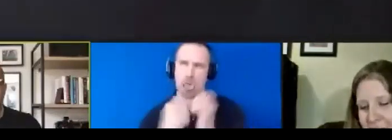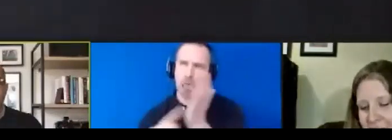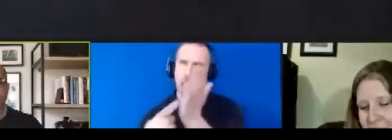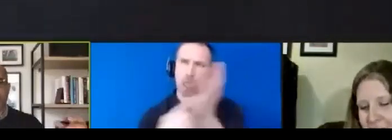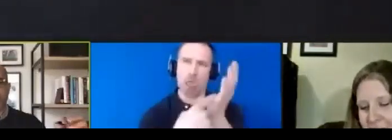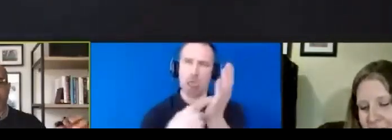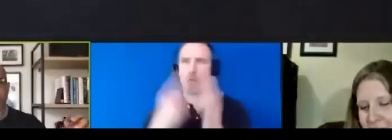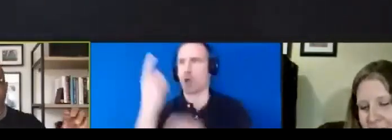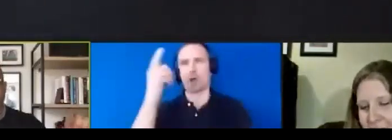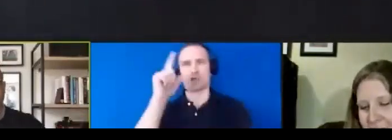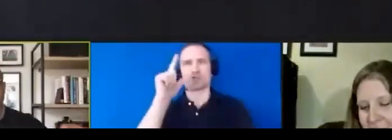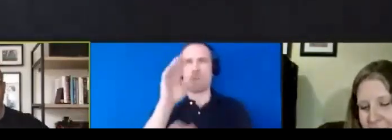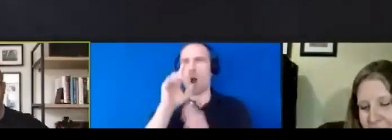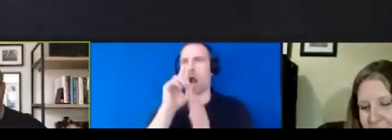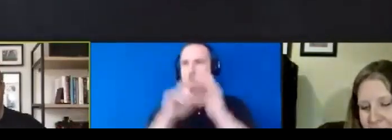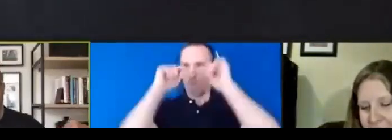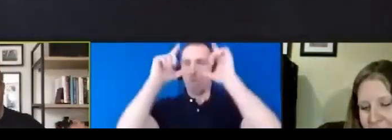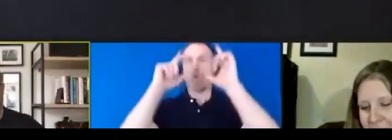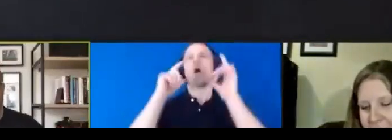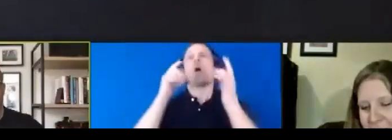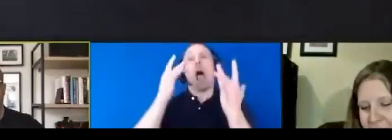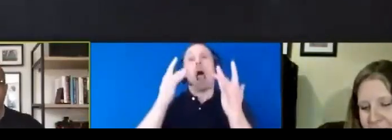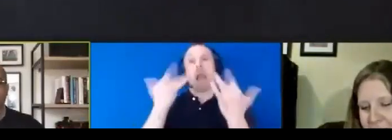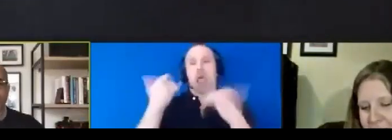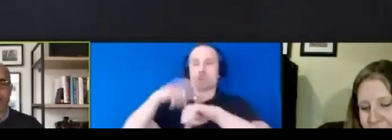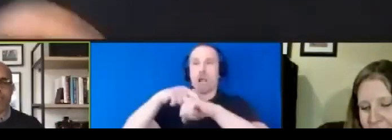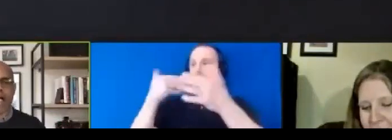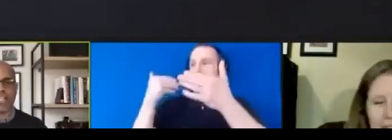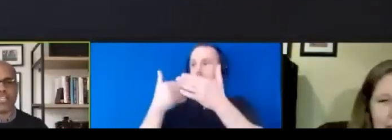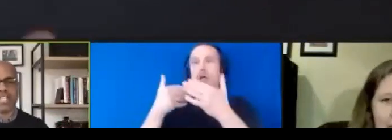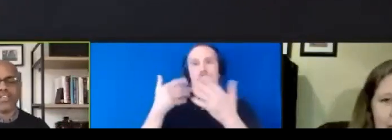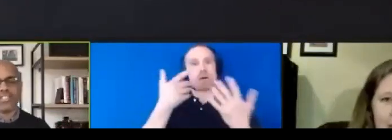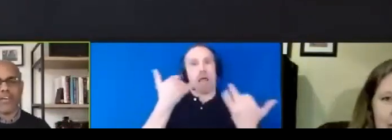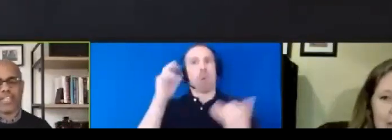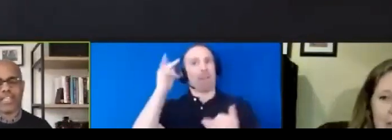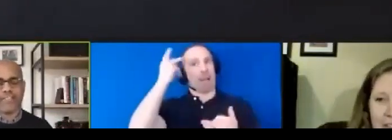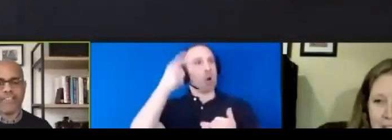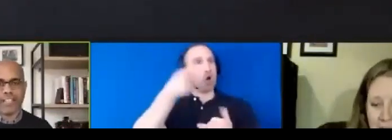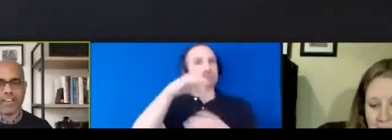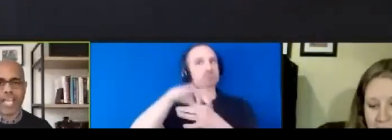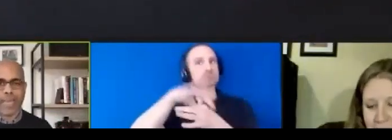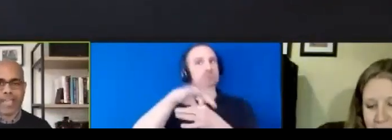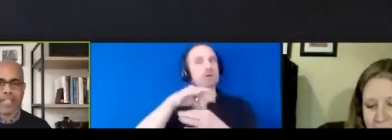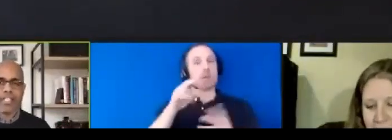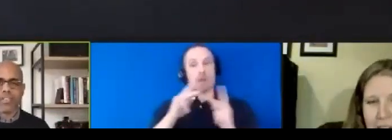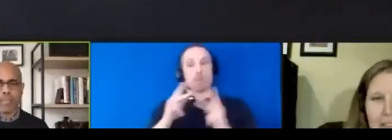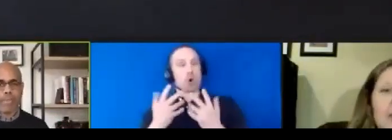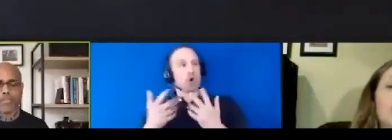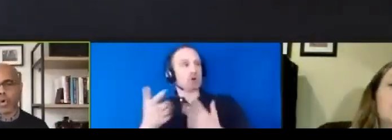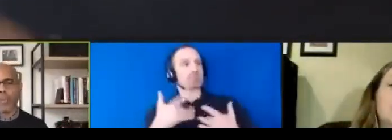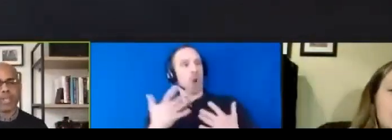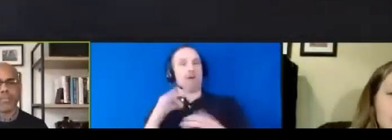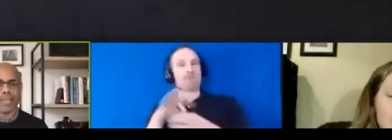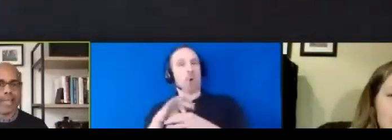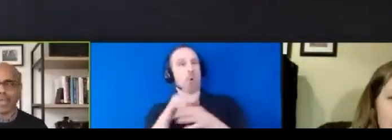todos estos espero estas leyes que quieren pasar y las hacen uno tras otro uno tras otro uno tras otro se quedan